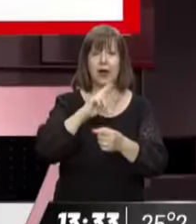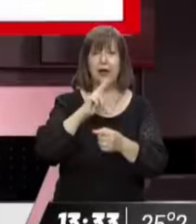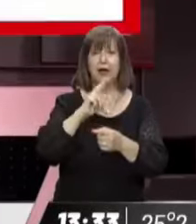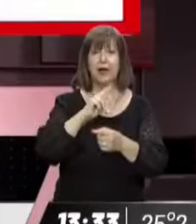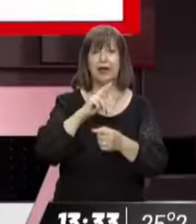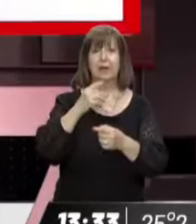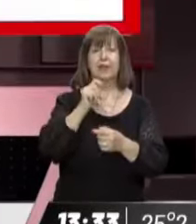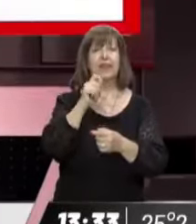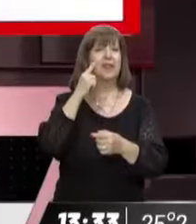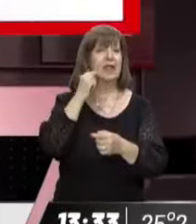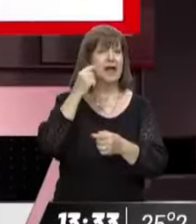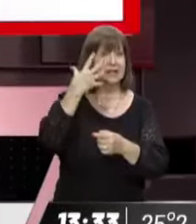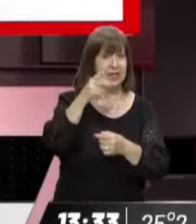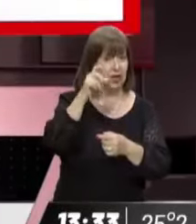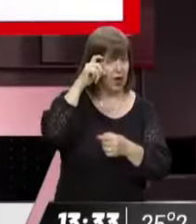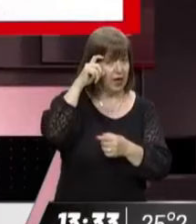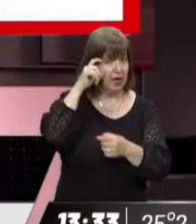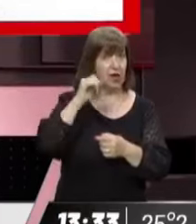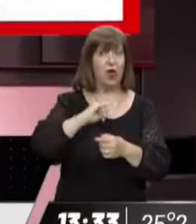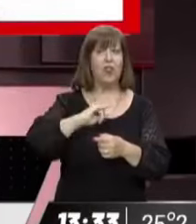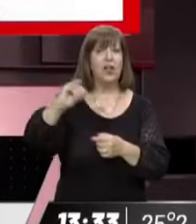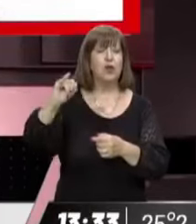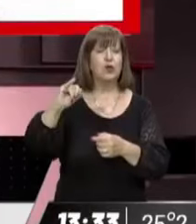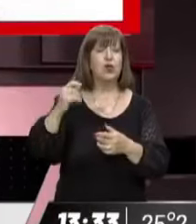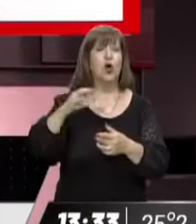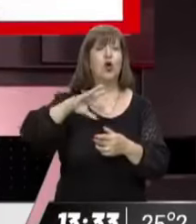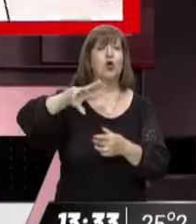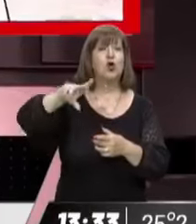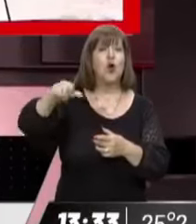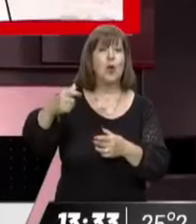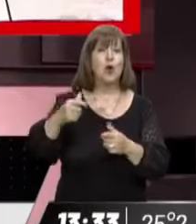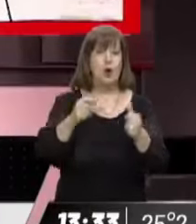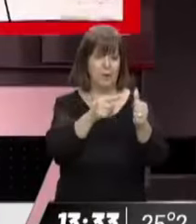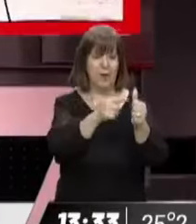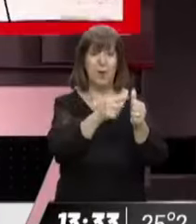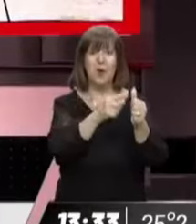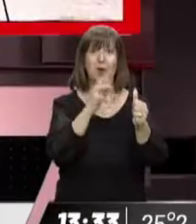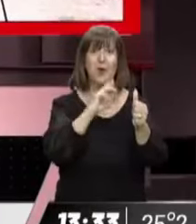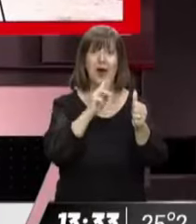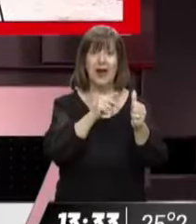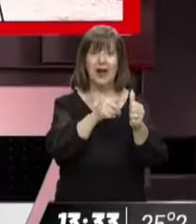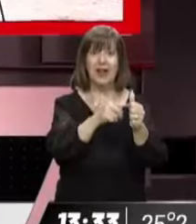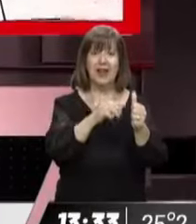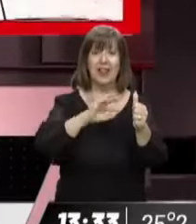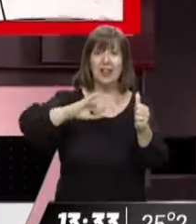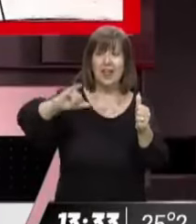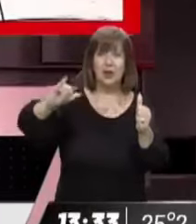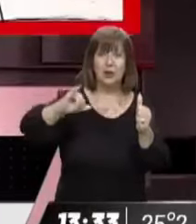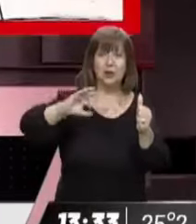5 de enero, pero no tenía antecedentes de violencia de género.